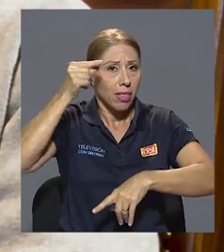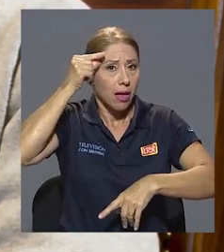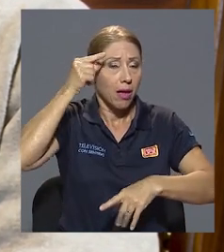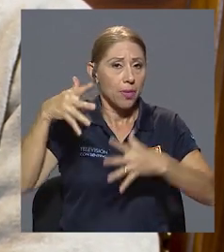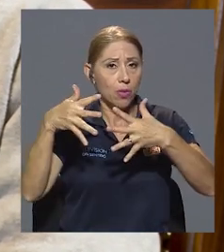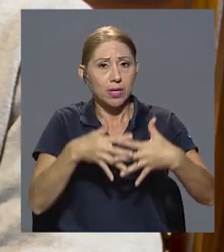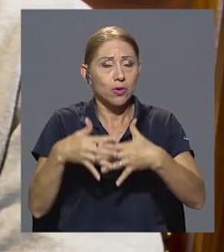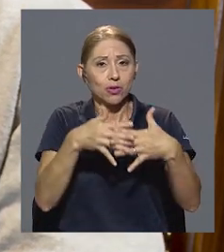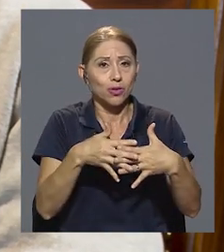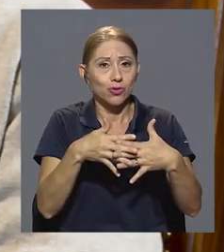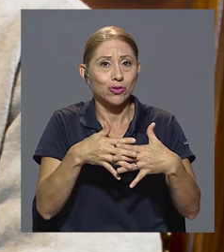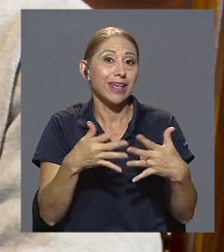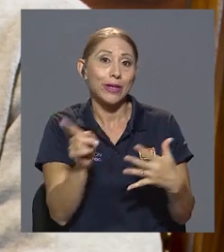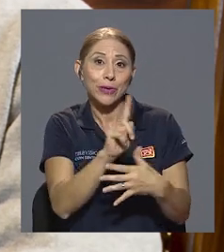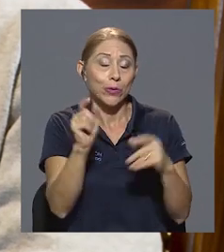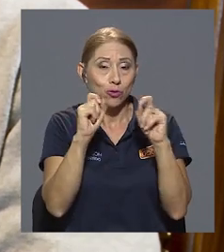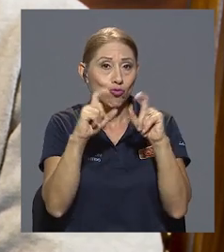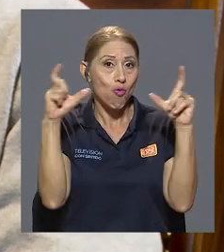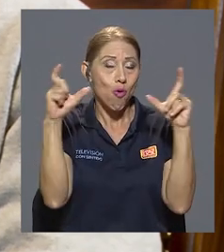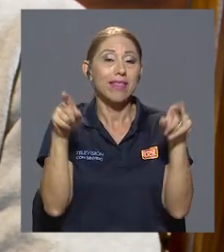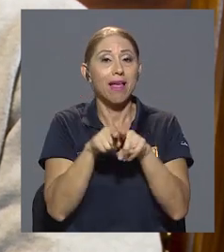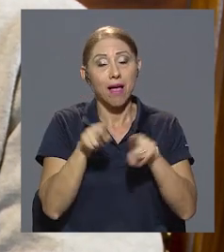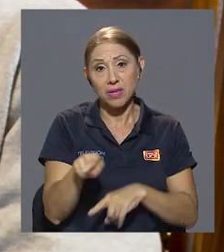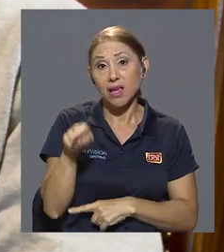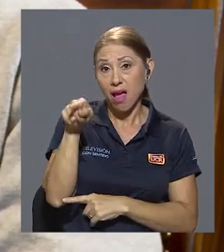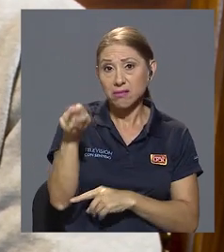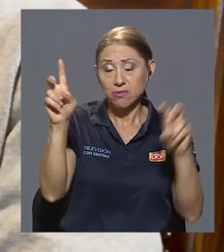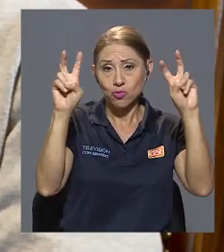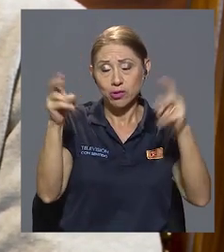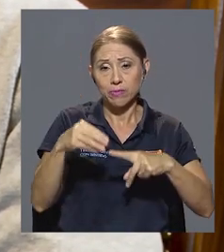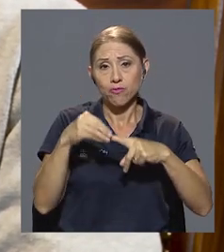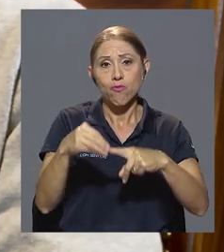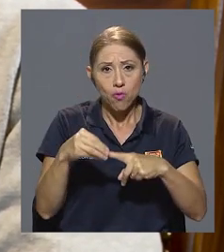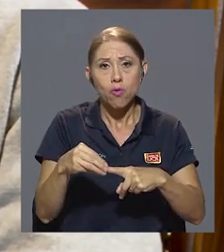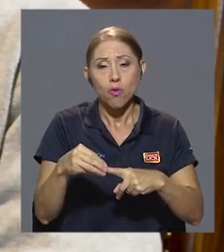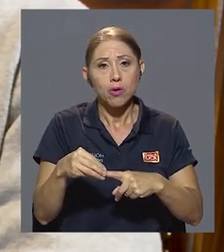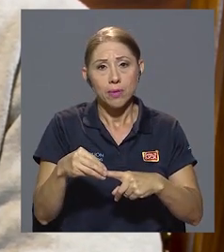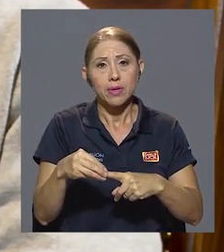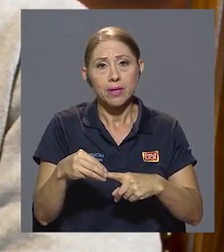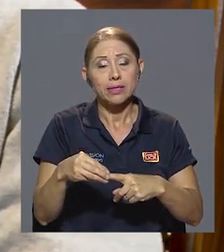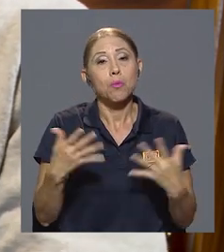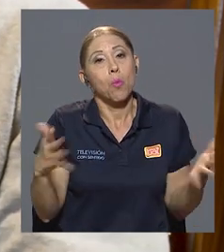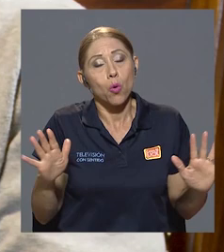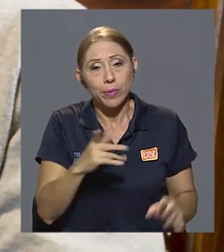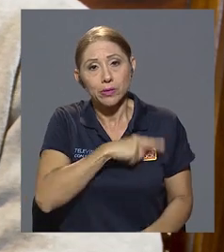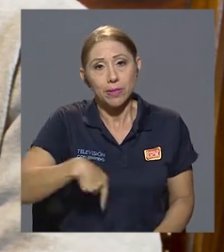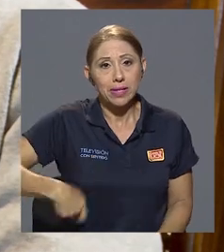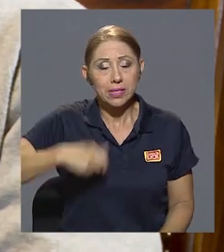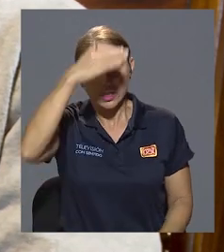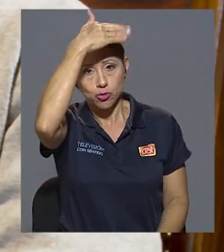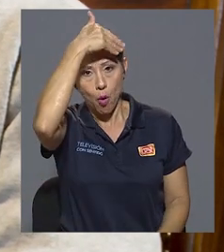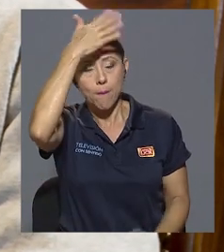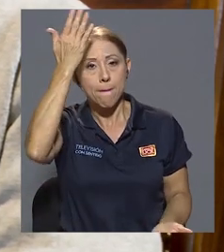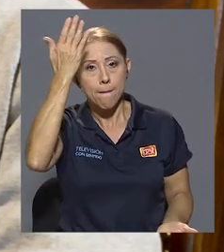eeuu y no es sorpresa que también allí uno de los temas fundamentales de por lo menos del presidente